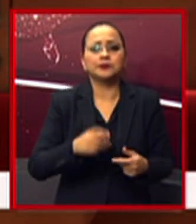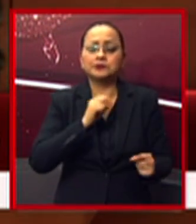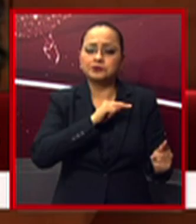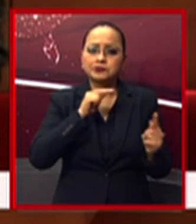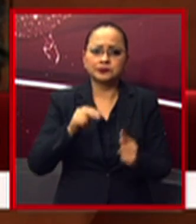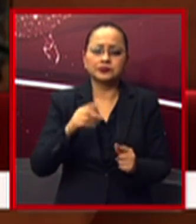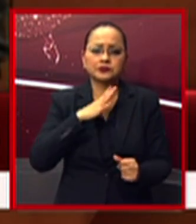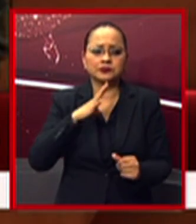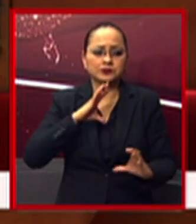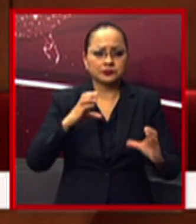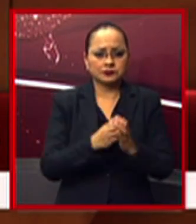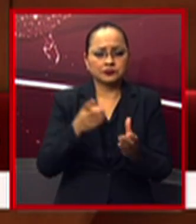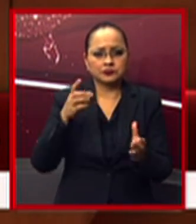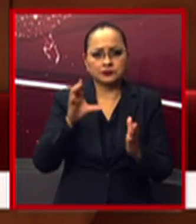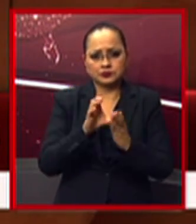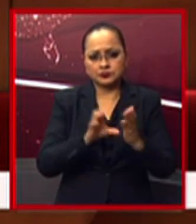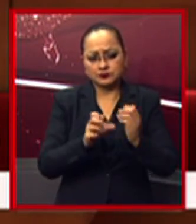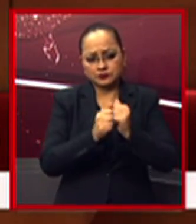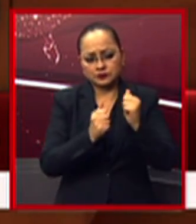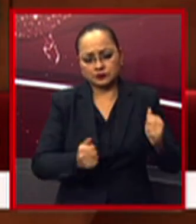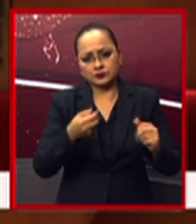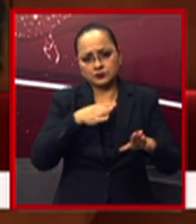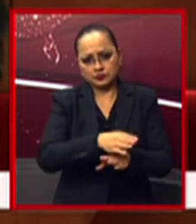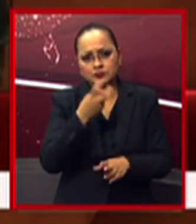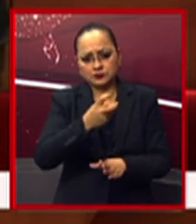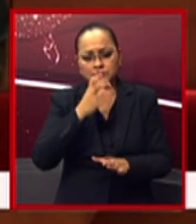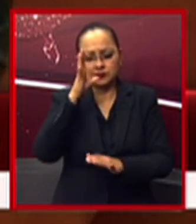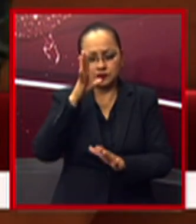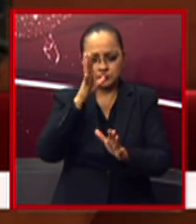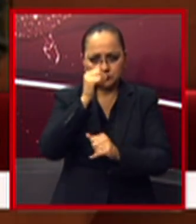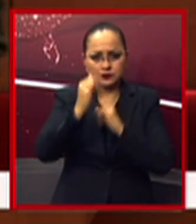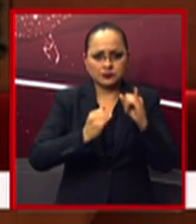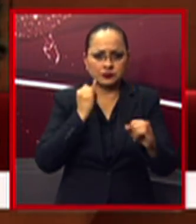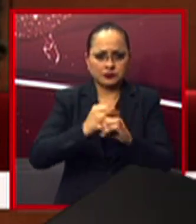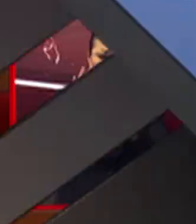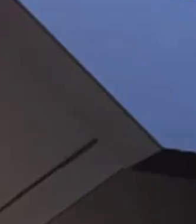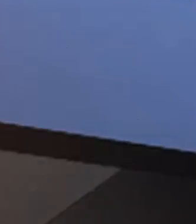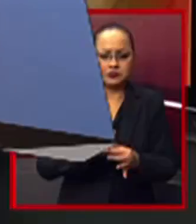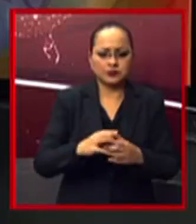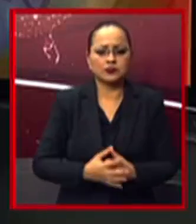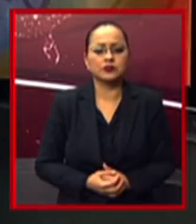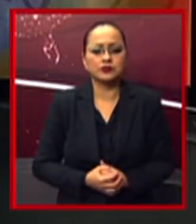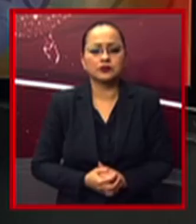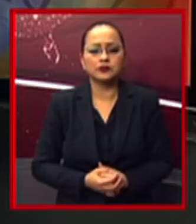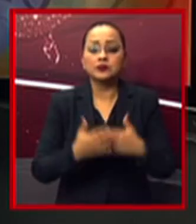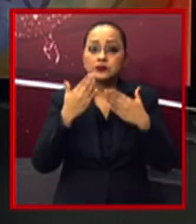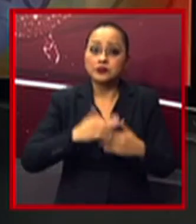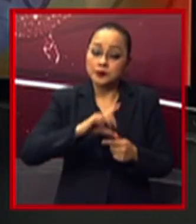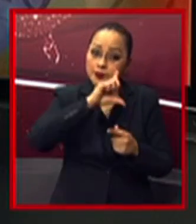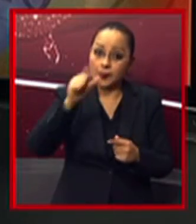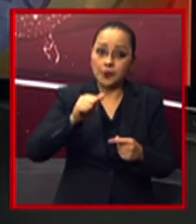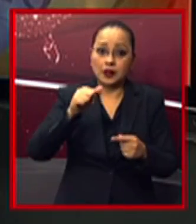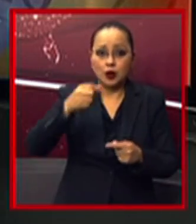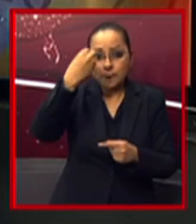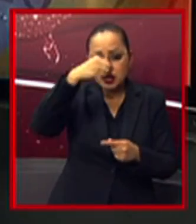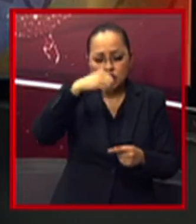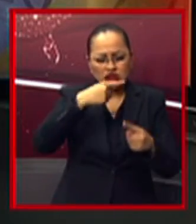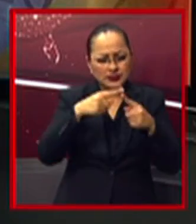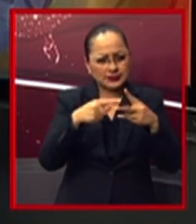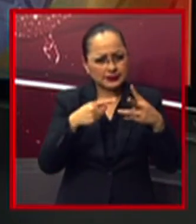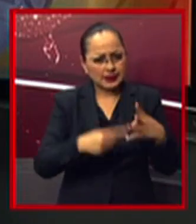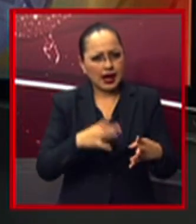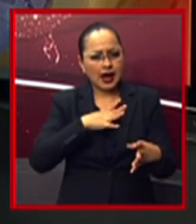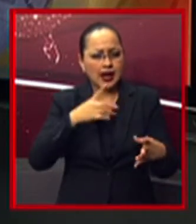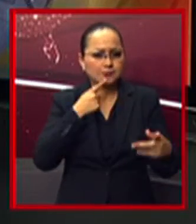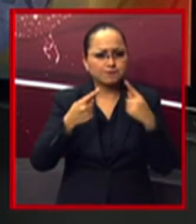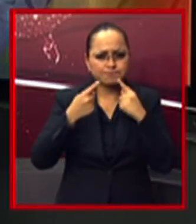nuestra Constitución y los tratados internacionales ratificados por el Estado mexicano. Después de los posicionamientos, inició la discusión